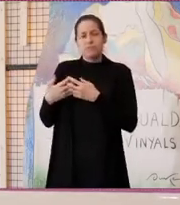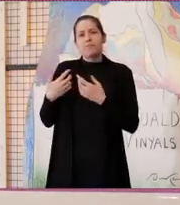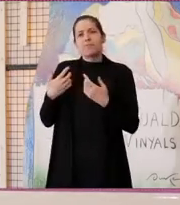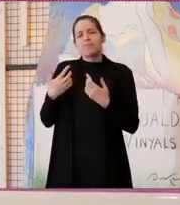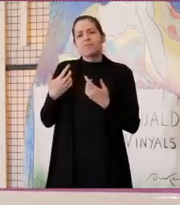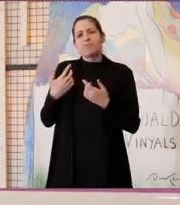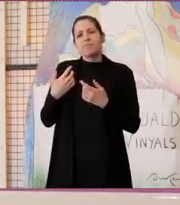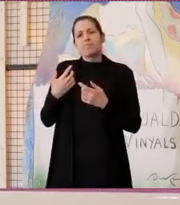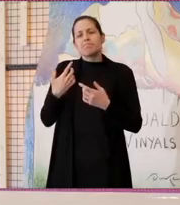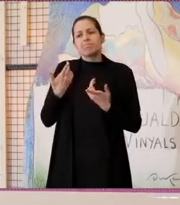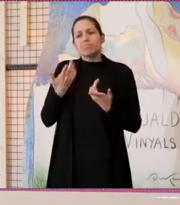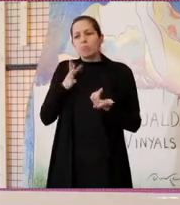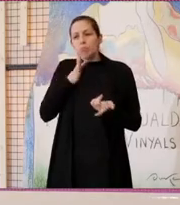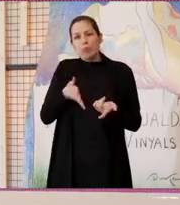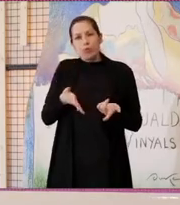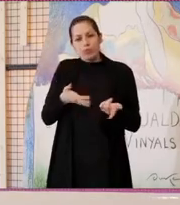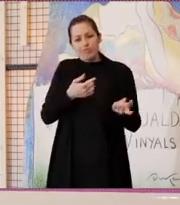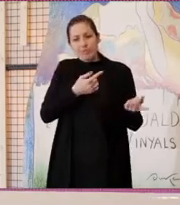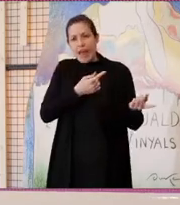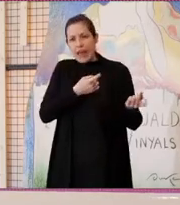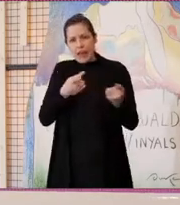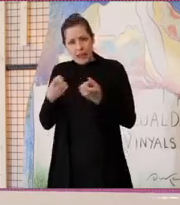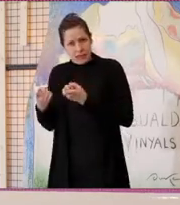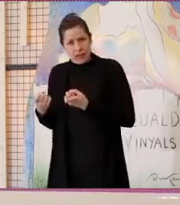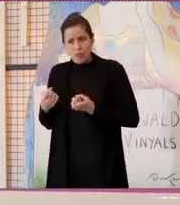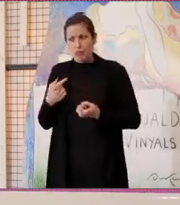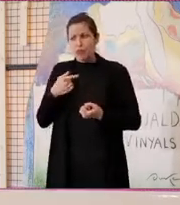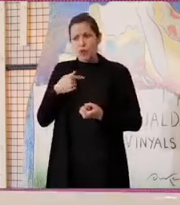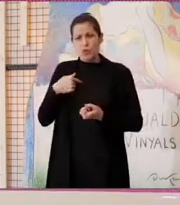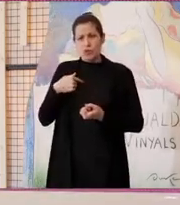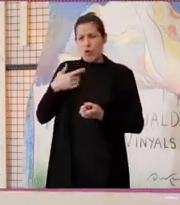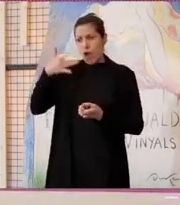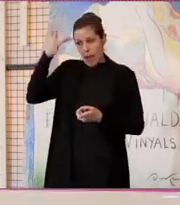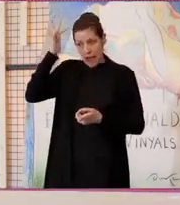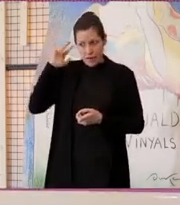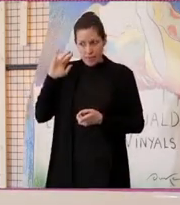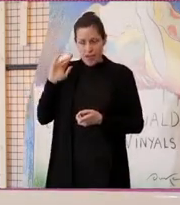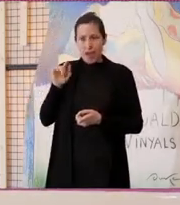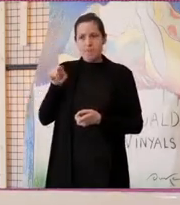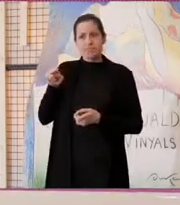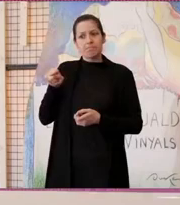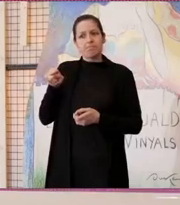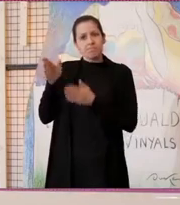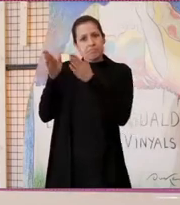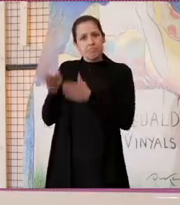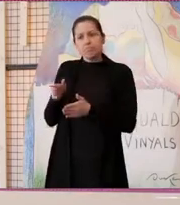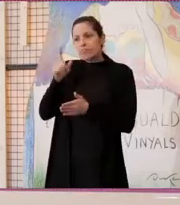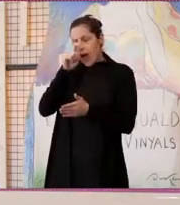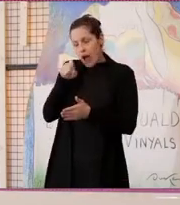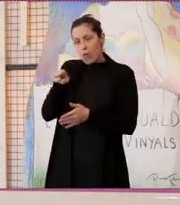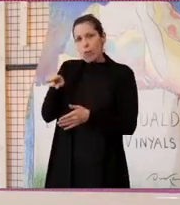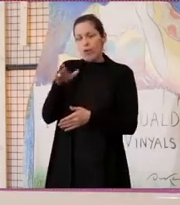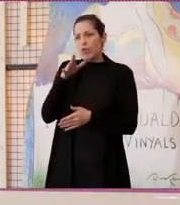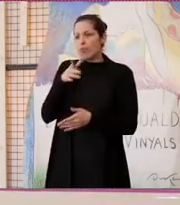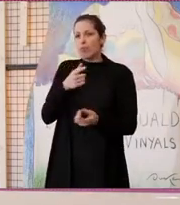de lo que necesitaríamos o sea también yo me acuerdo de ella a la hora de pensar las soluciones pues qué necesitamos una